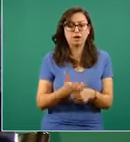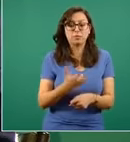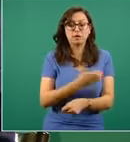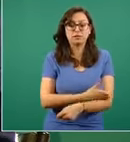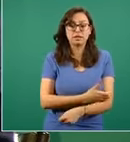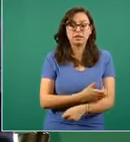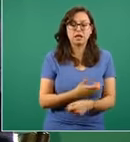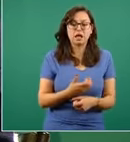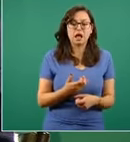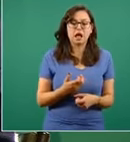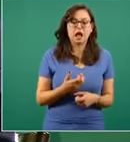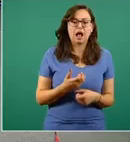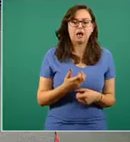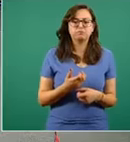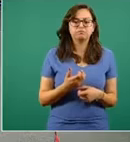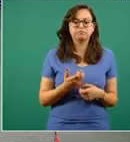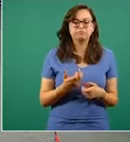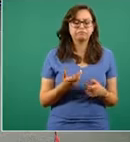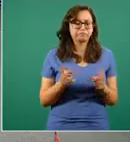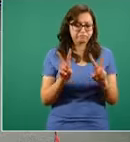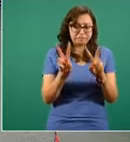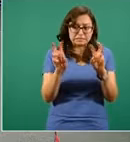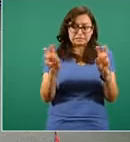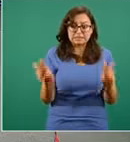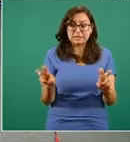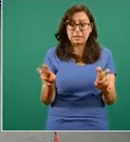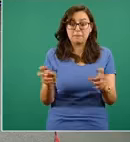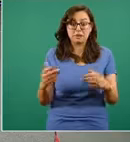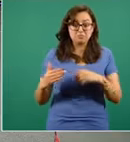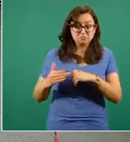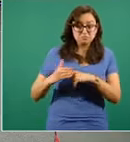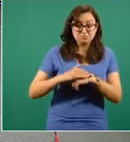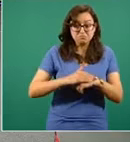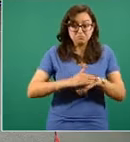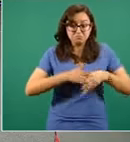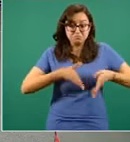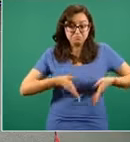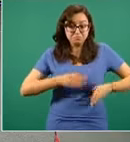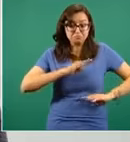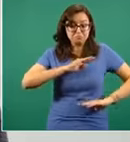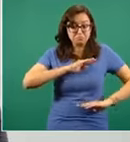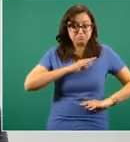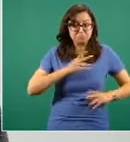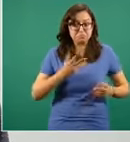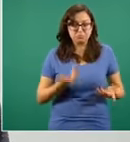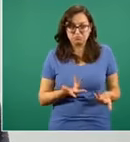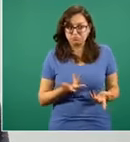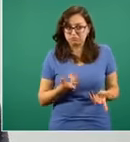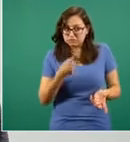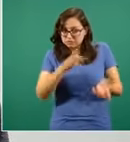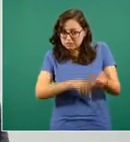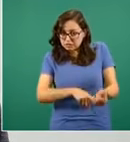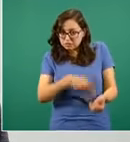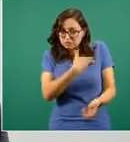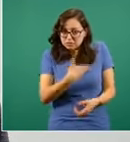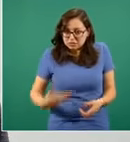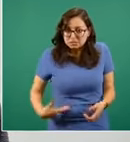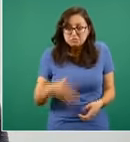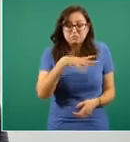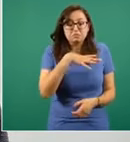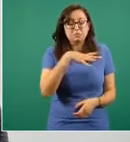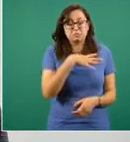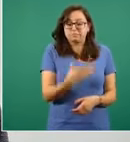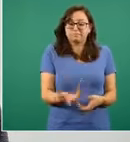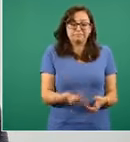Desconozco tampoco en relación a lo que comenta del Holter, yo desconozco si eso formó parte de